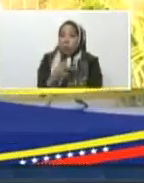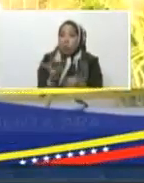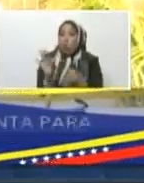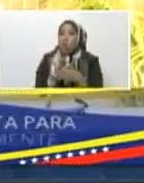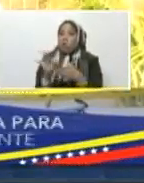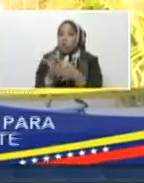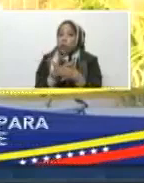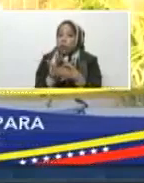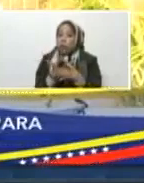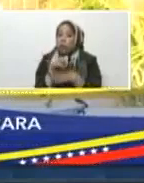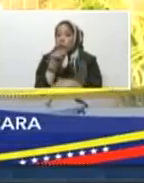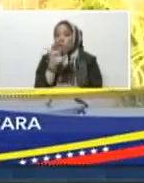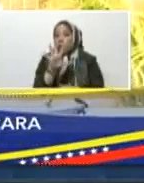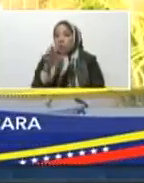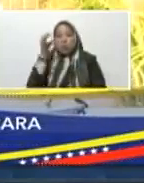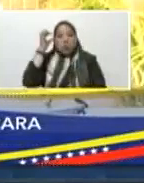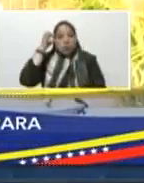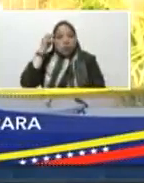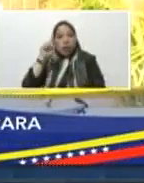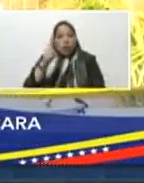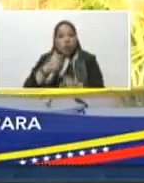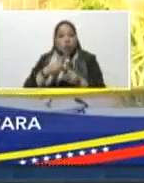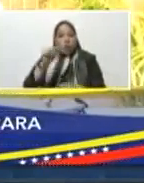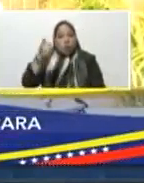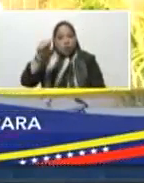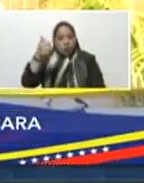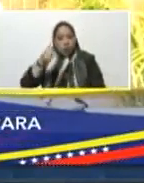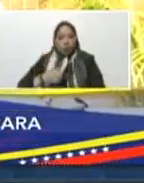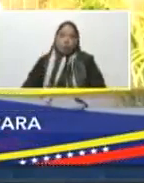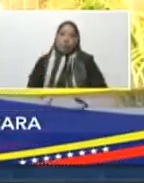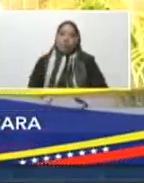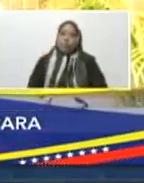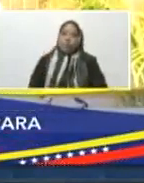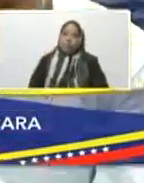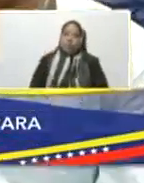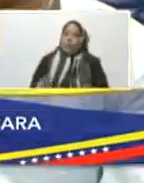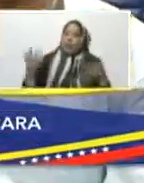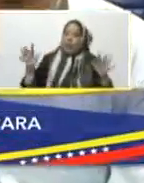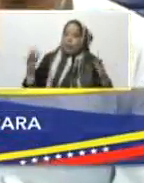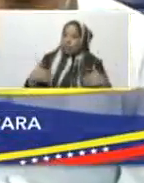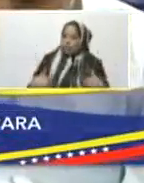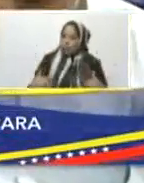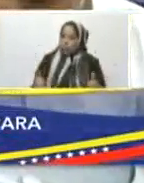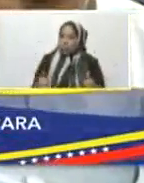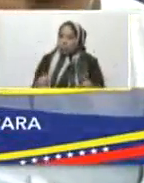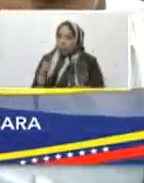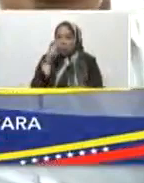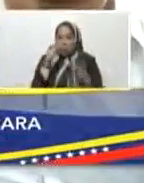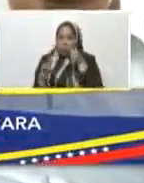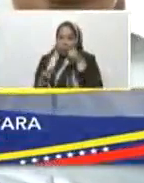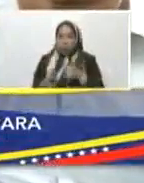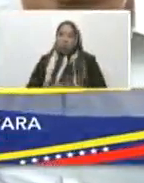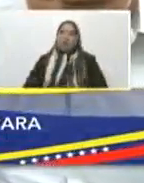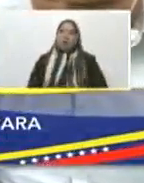funcionamiento en estos 5 días del 1x10 en el tema salud que está priorizado? Sí,